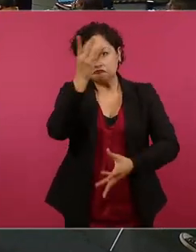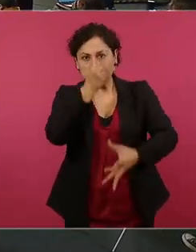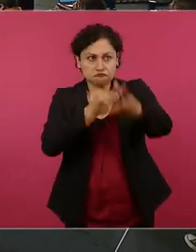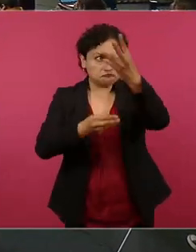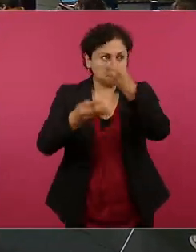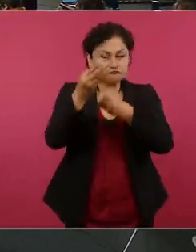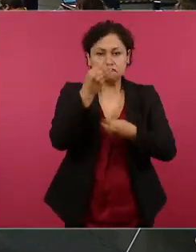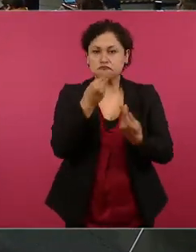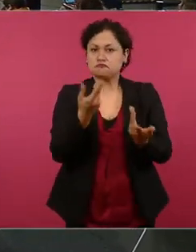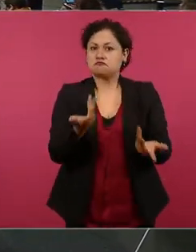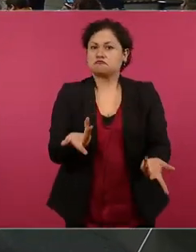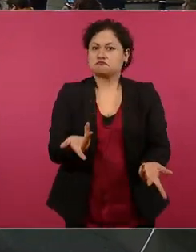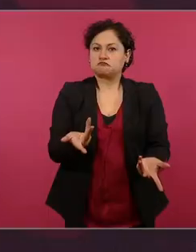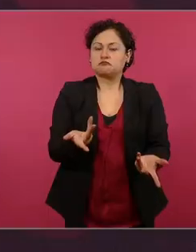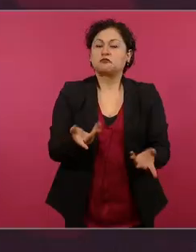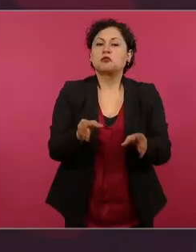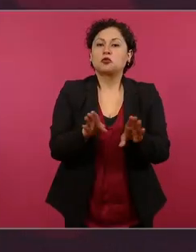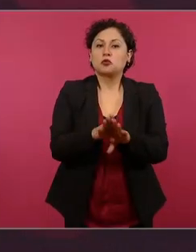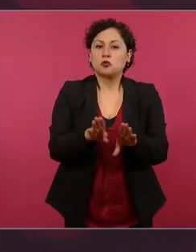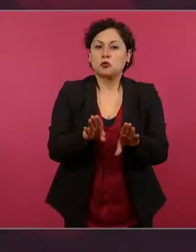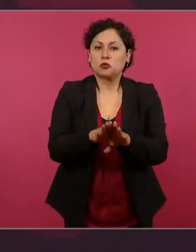porque si se forman